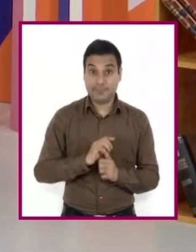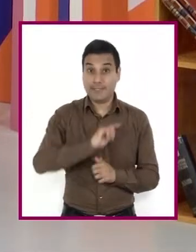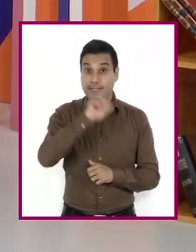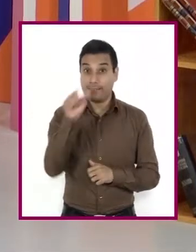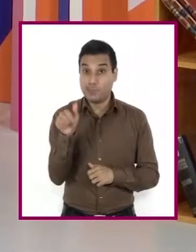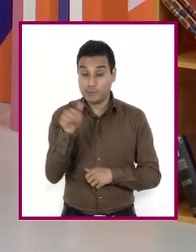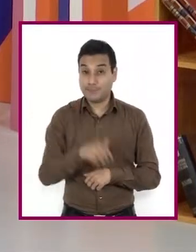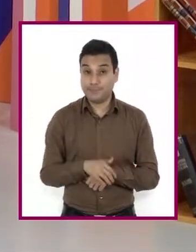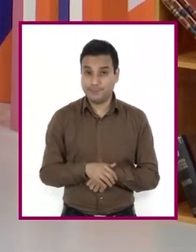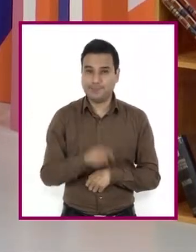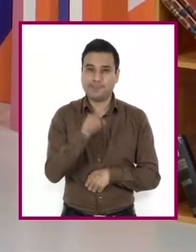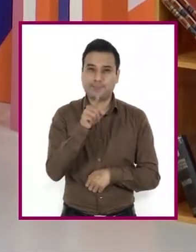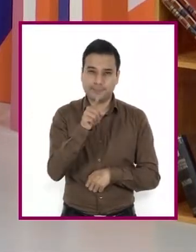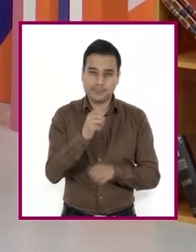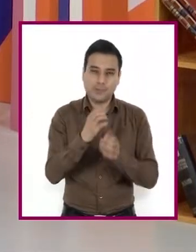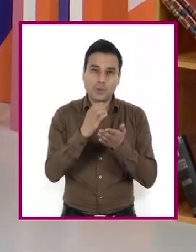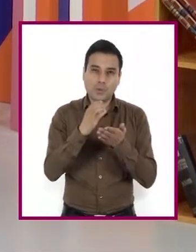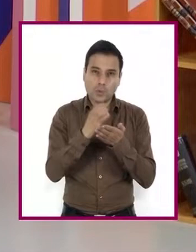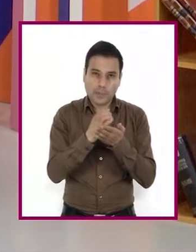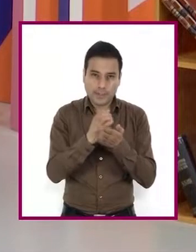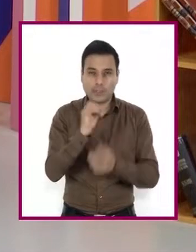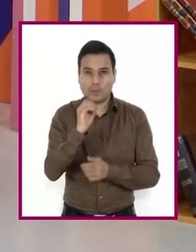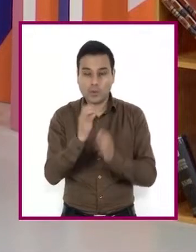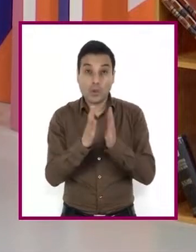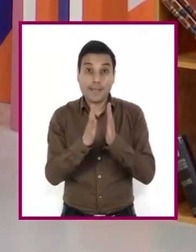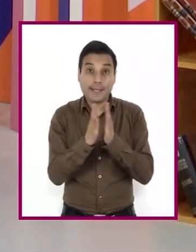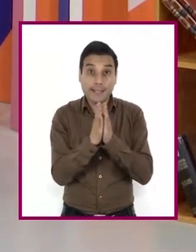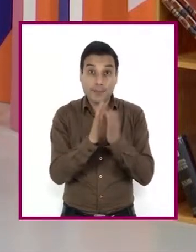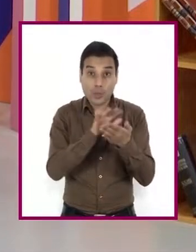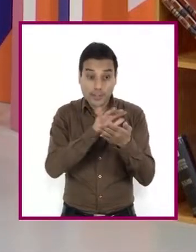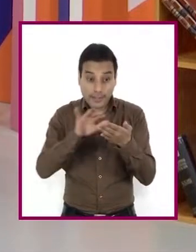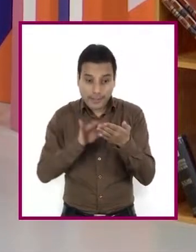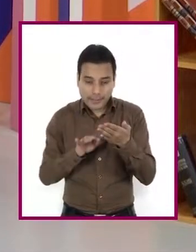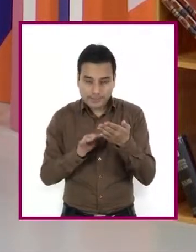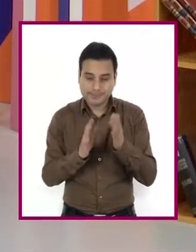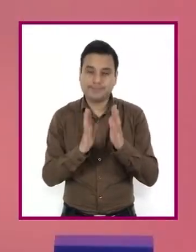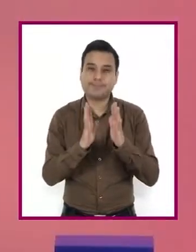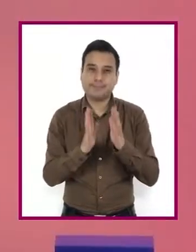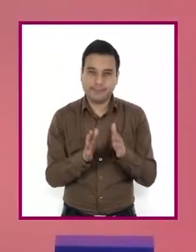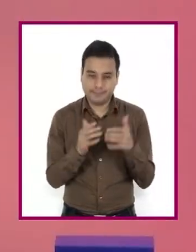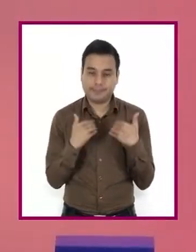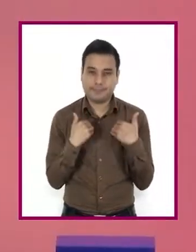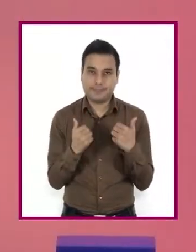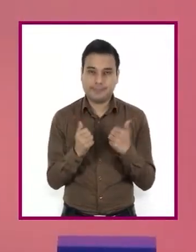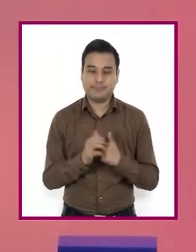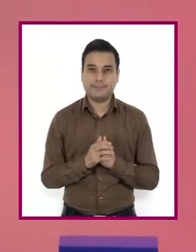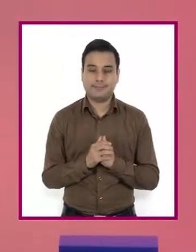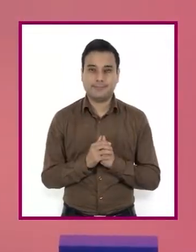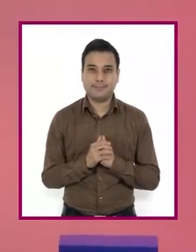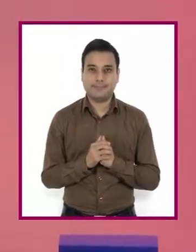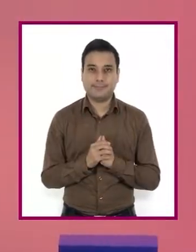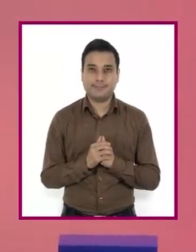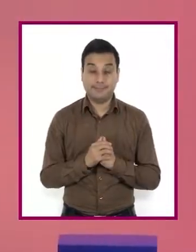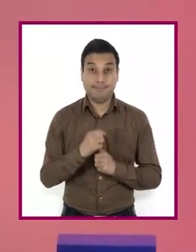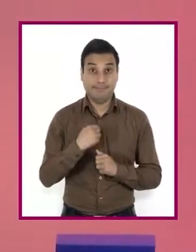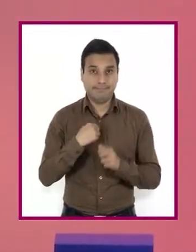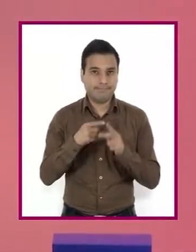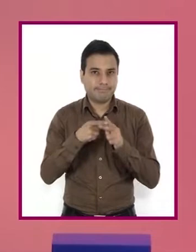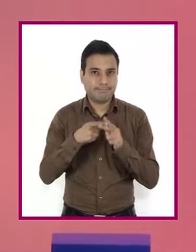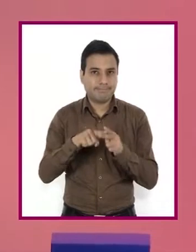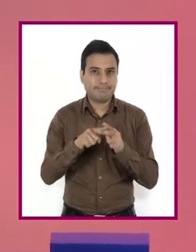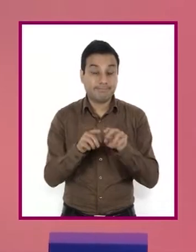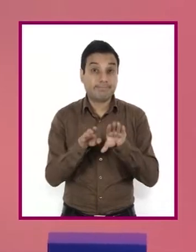las podrán resolver al momento de consultar su libro de texto y revisar sus apuntes. Me gustaría iniciar esta